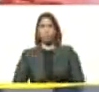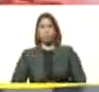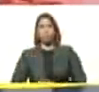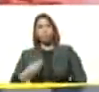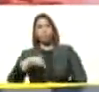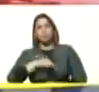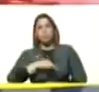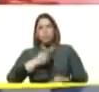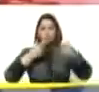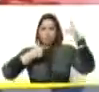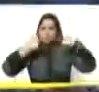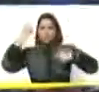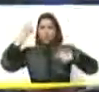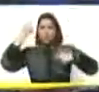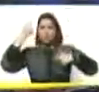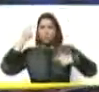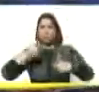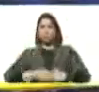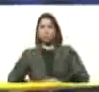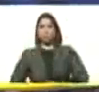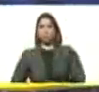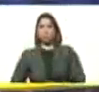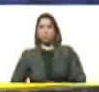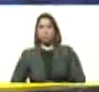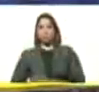nuestro comandante supremo,